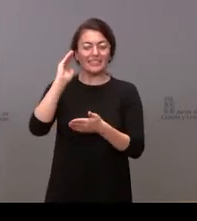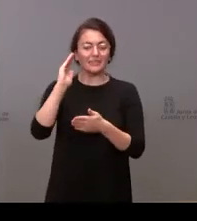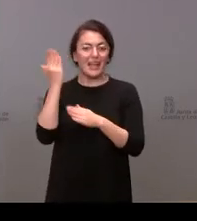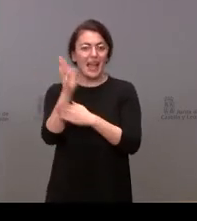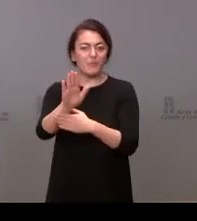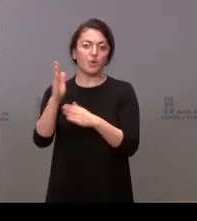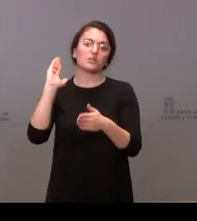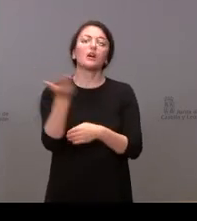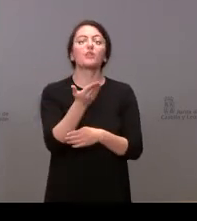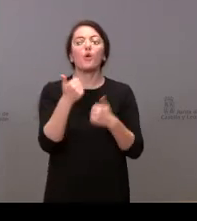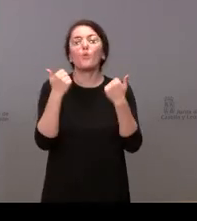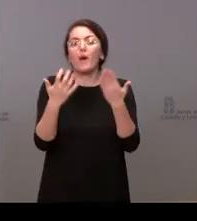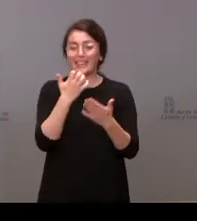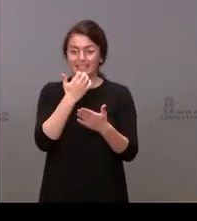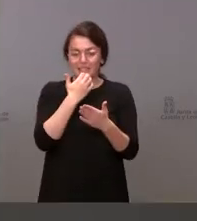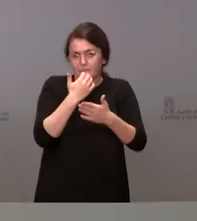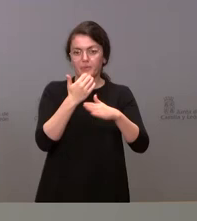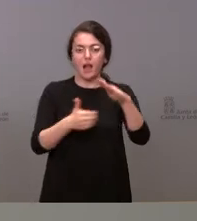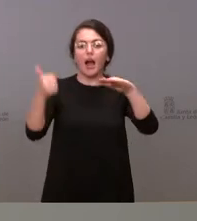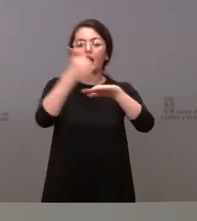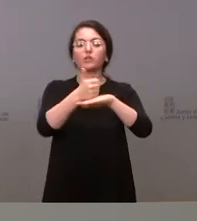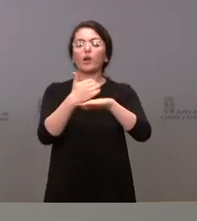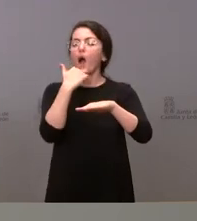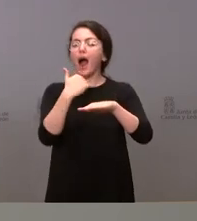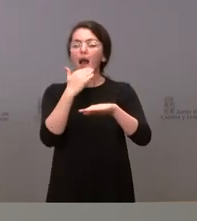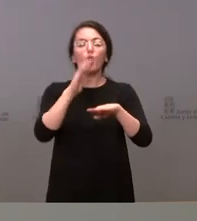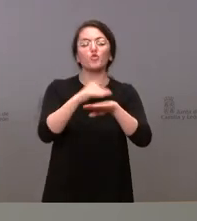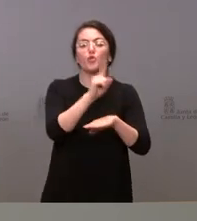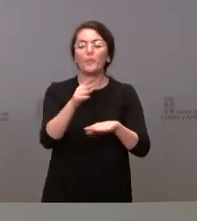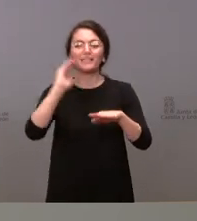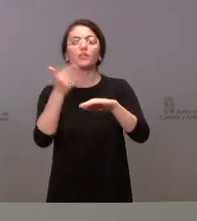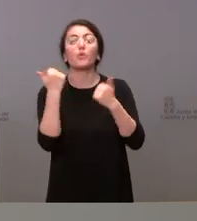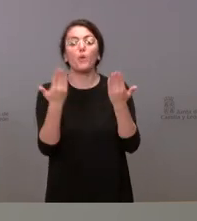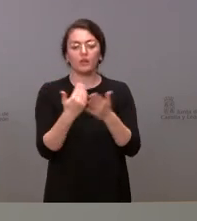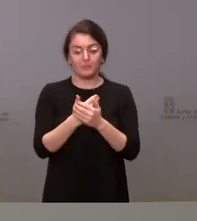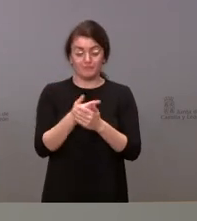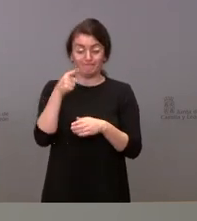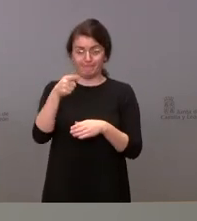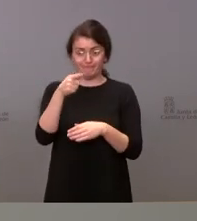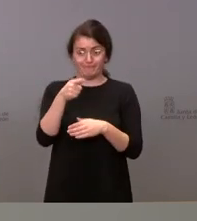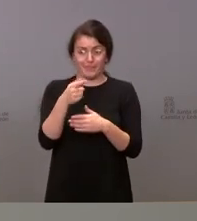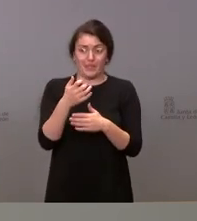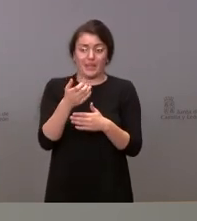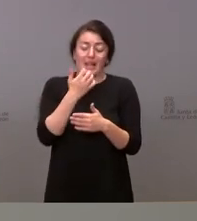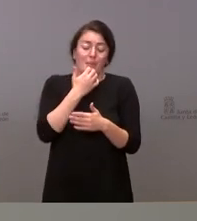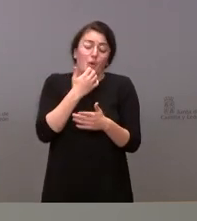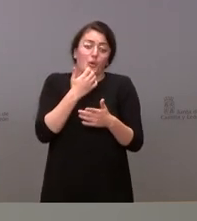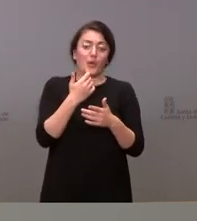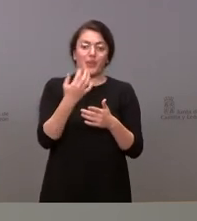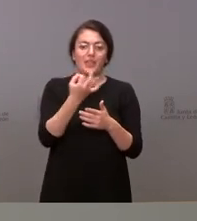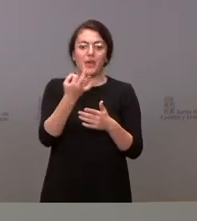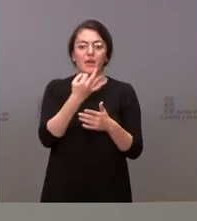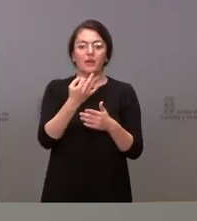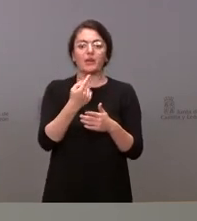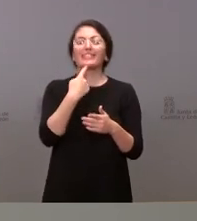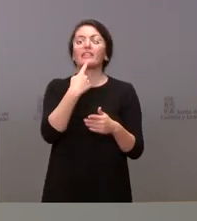caso de que incumpliera? Bueno, como habíamos dicho anteriormente, la declaración de que ha incumplido la obligación de, por ejemplo, publicar un